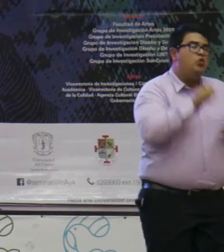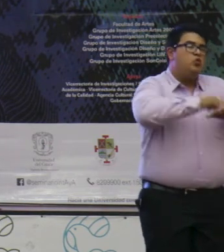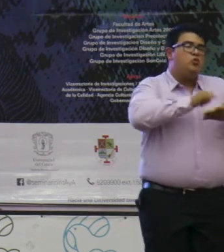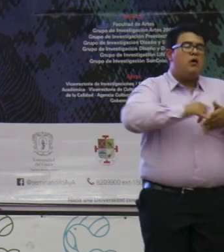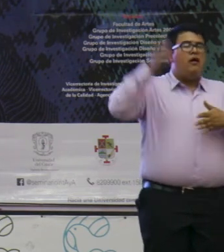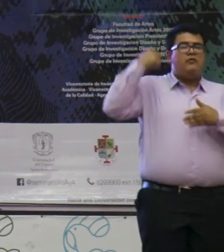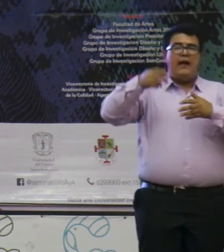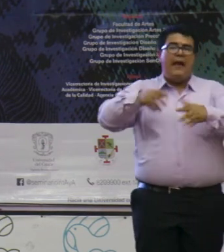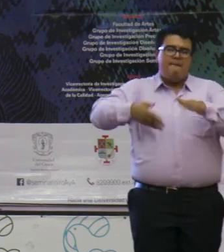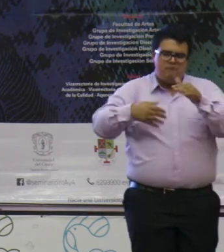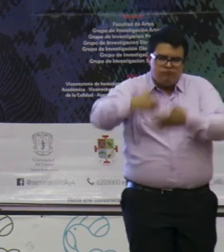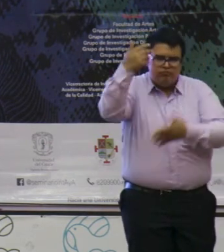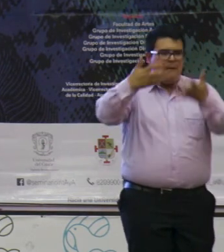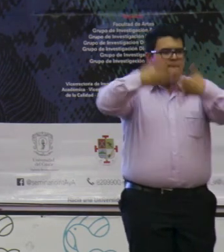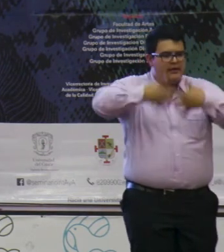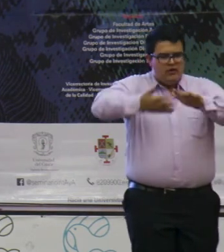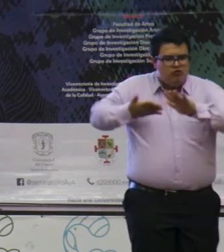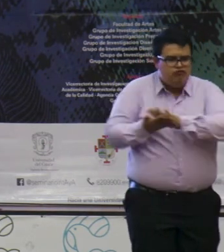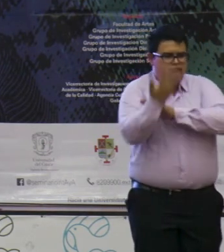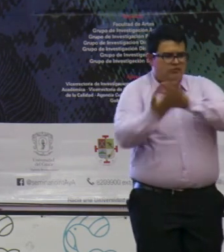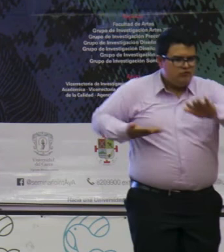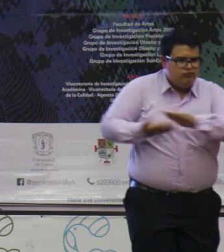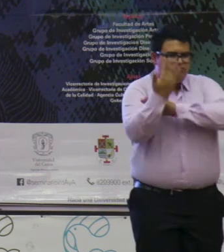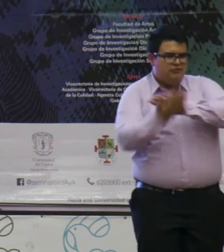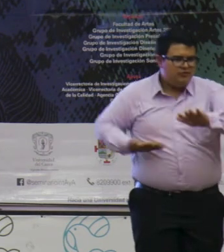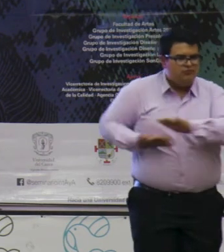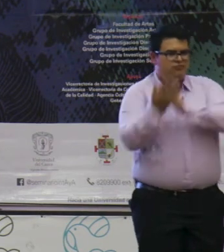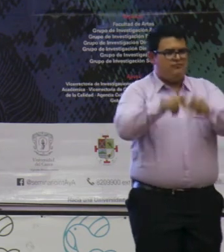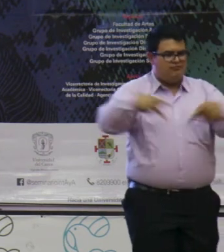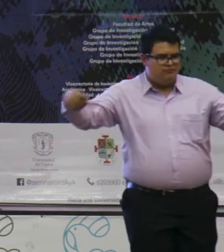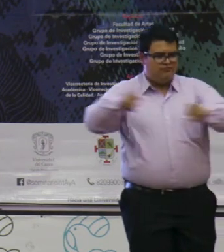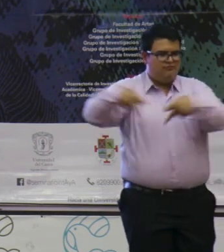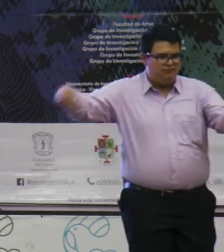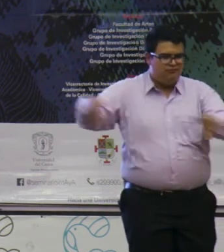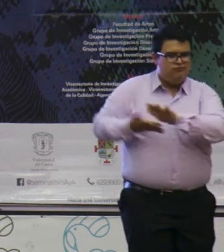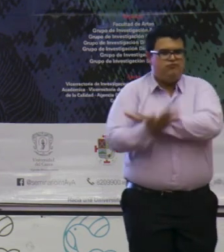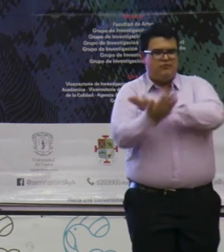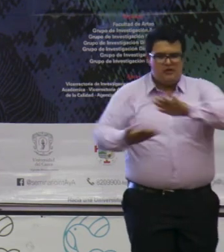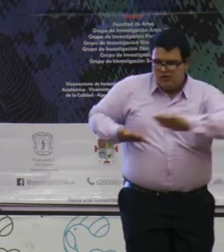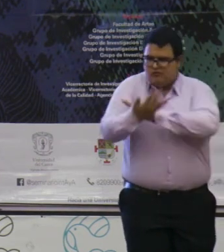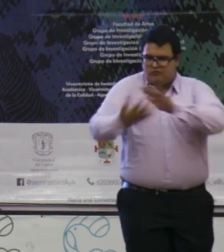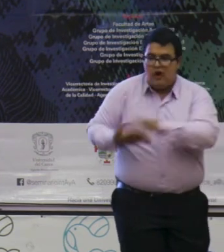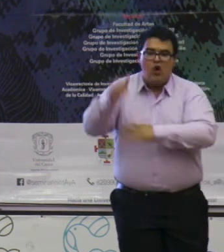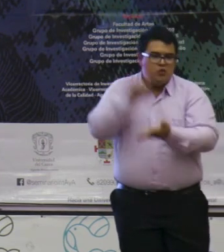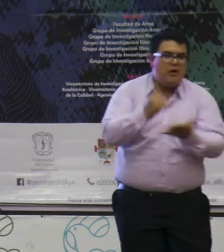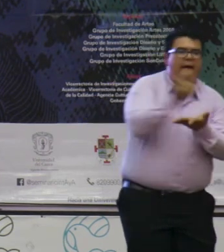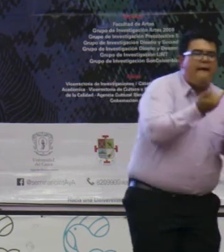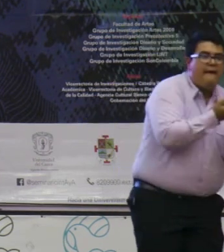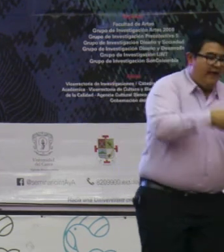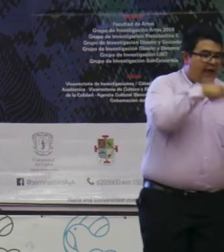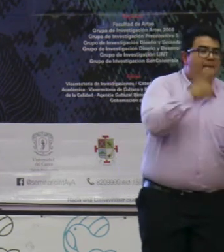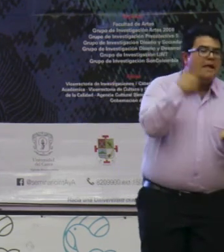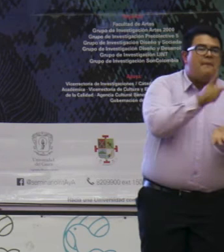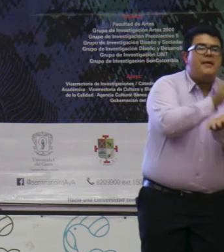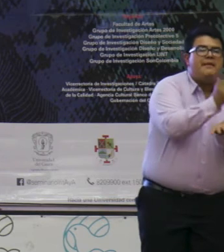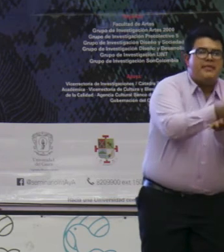de la imprenta se le da cuando se hace este matrimonio entre grabados y tipos móviles. La idea de que había que aclarar el texto.